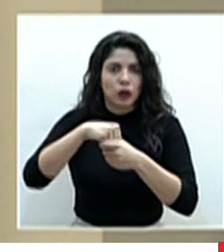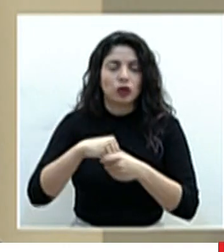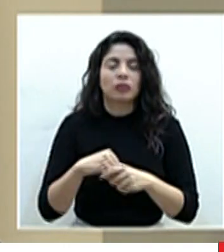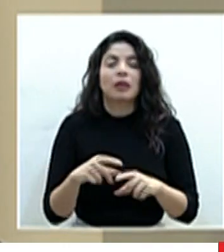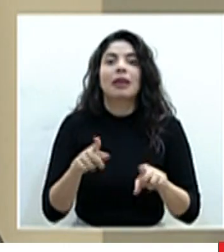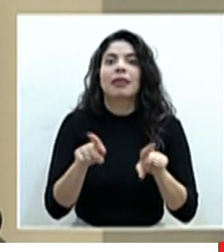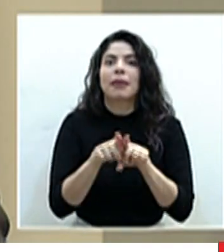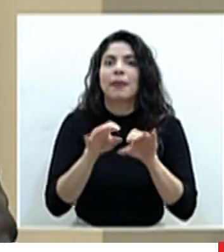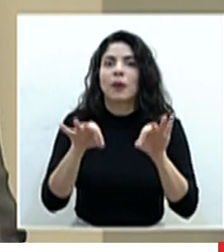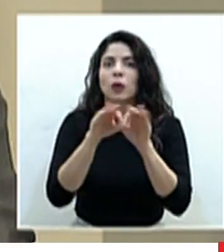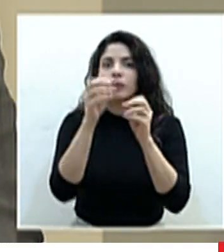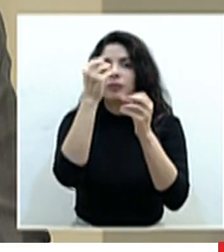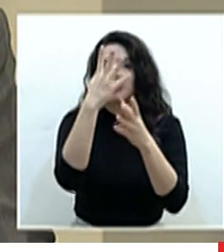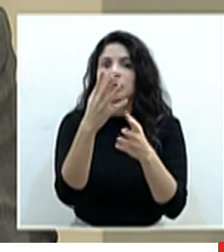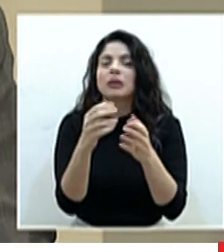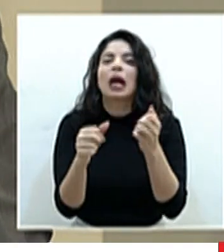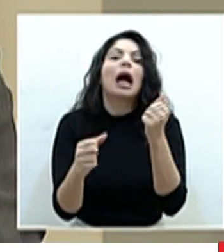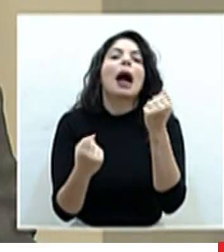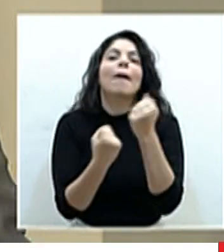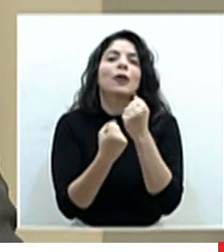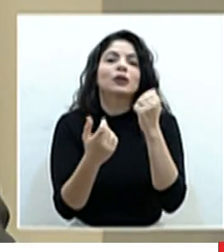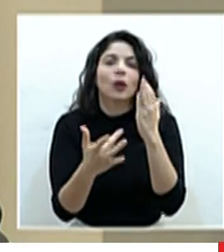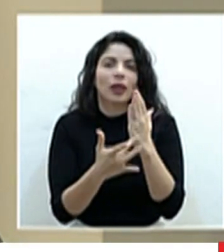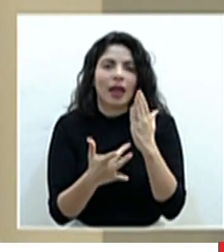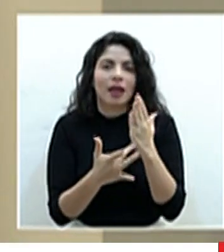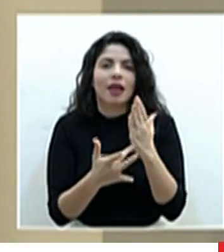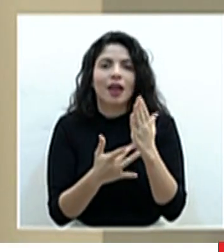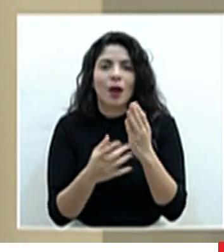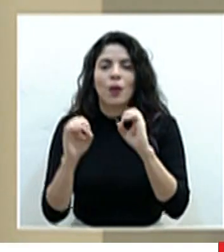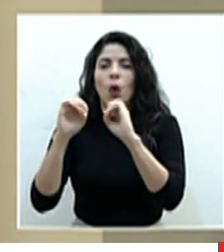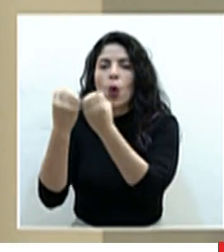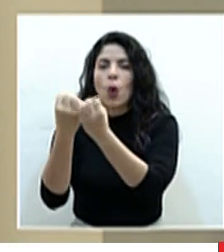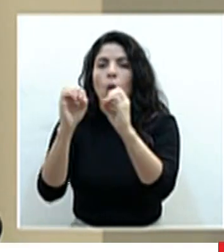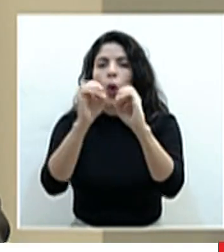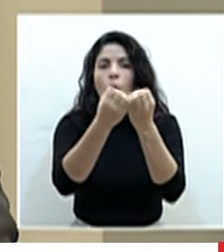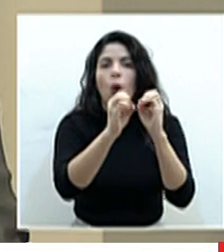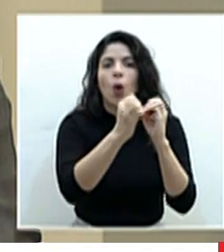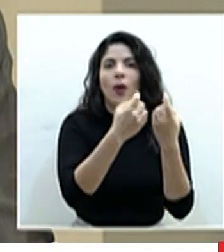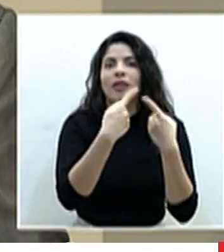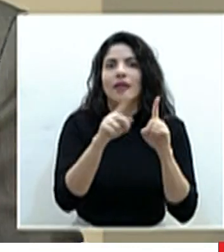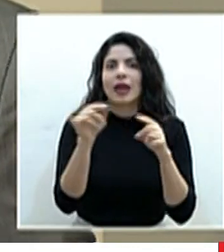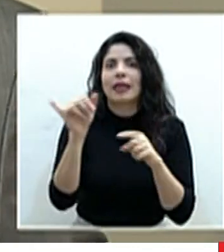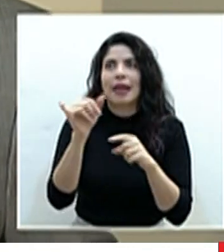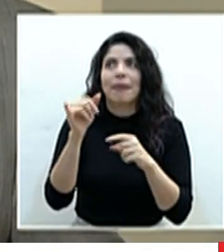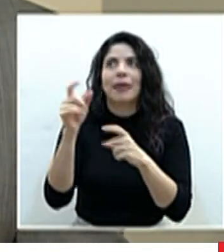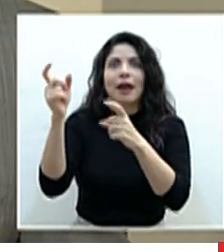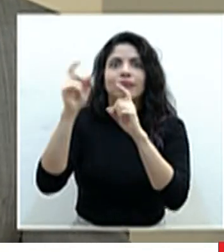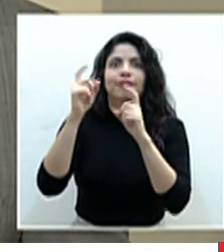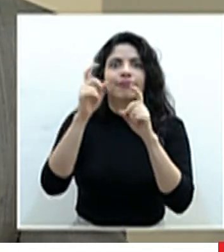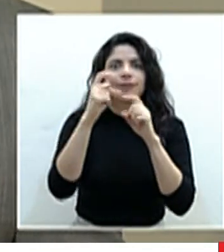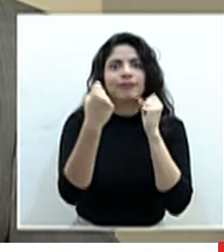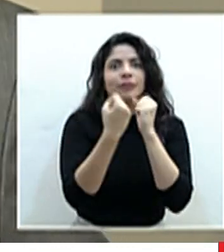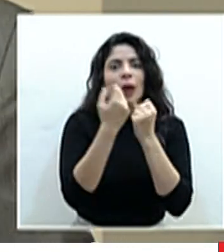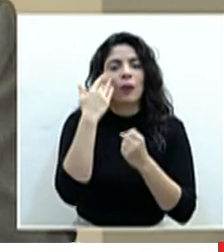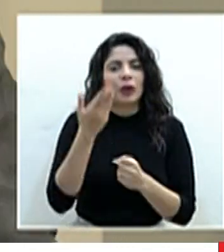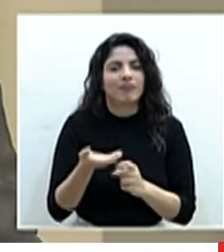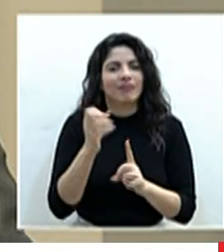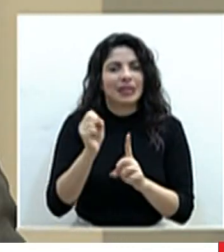de mencionar la asistencia técnica que diferentes organismos nos han proveído a raíz de esta